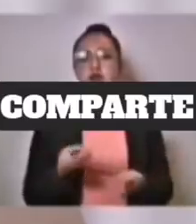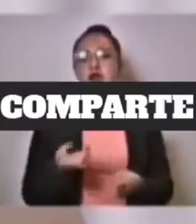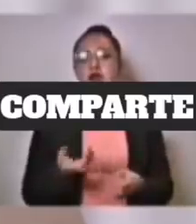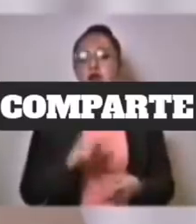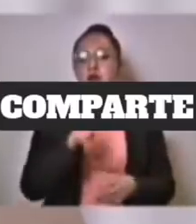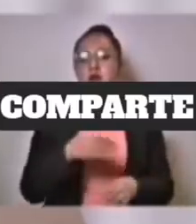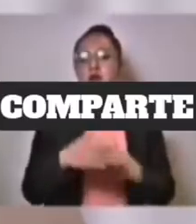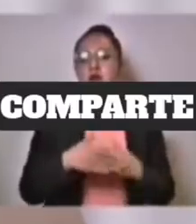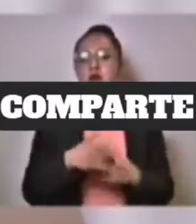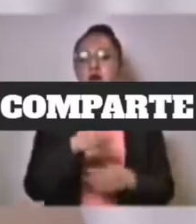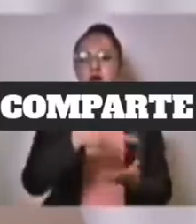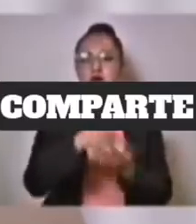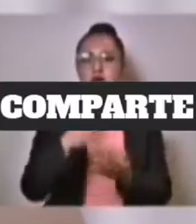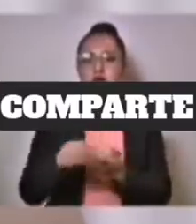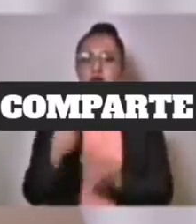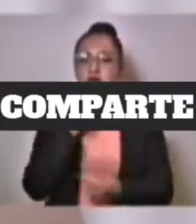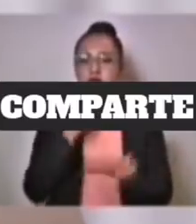contagio.